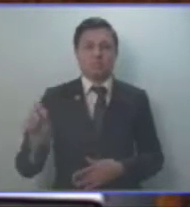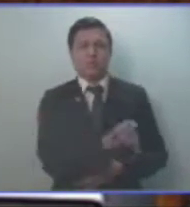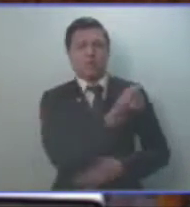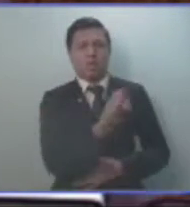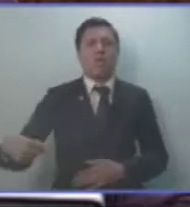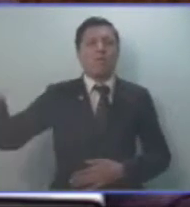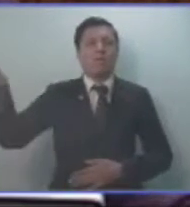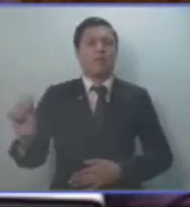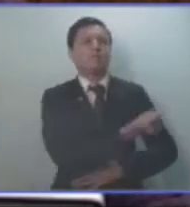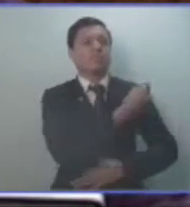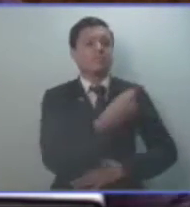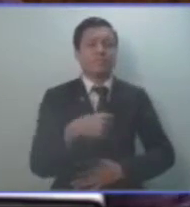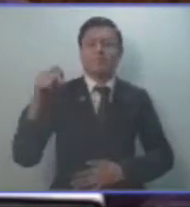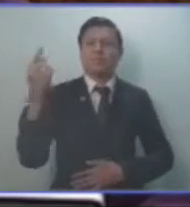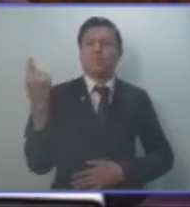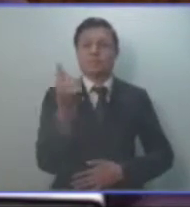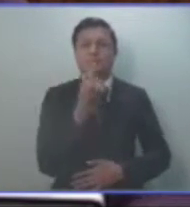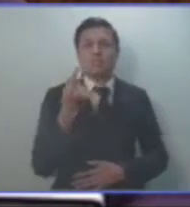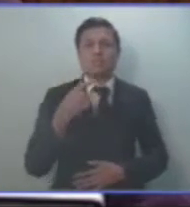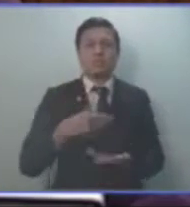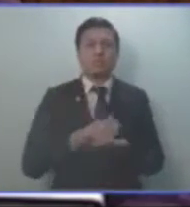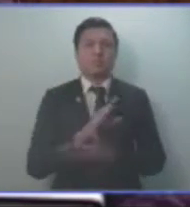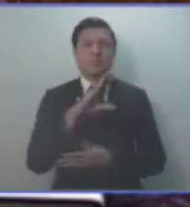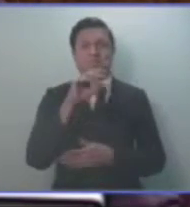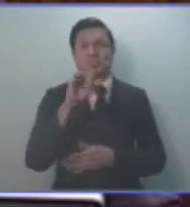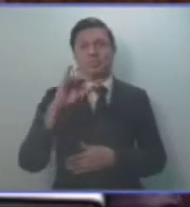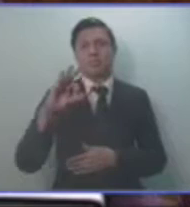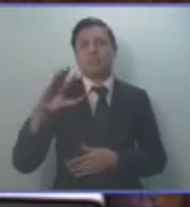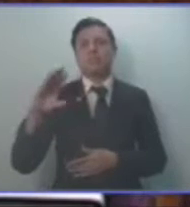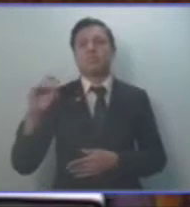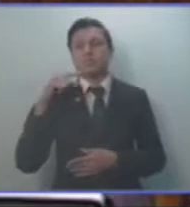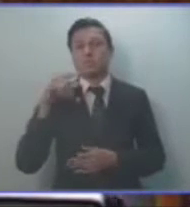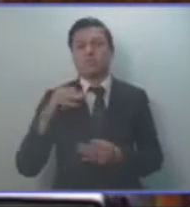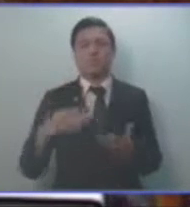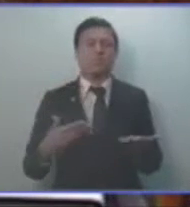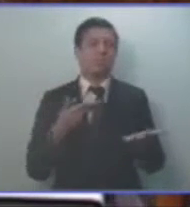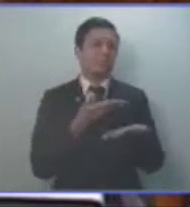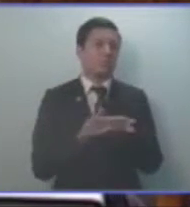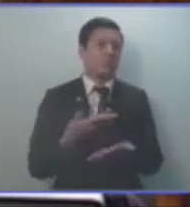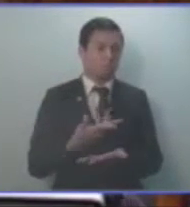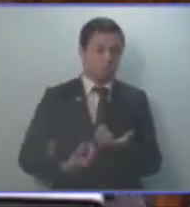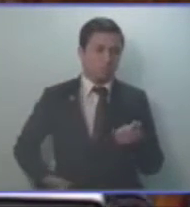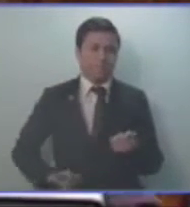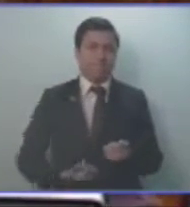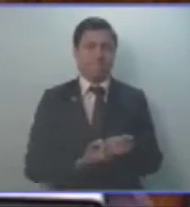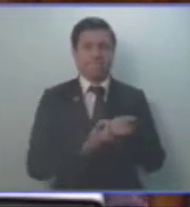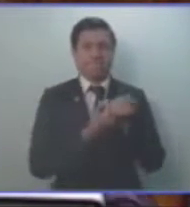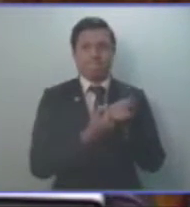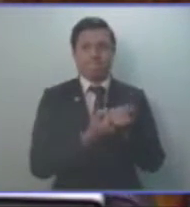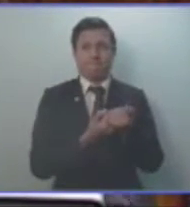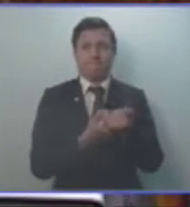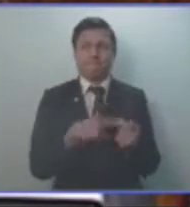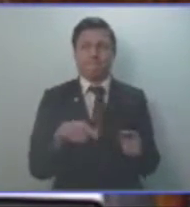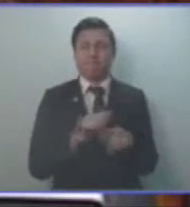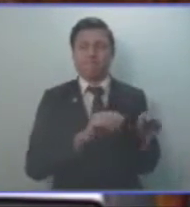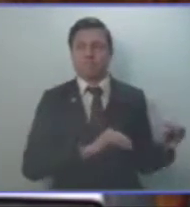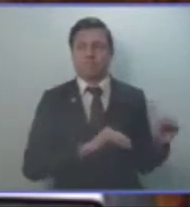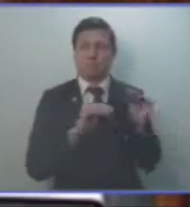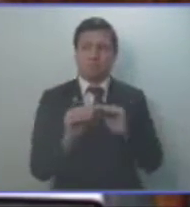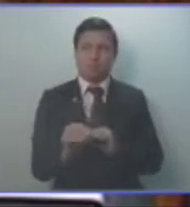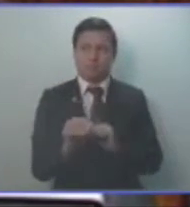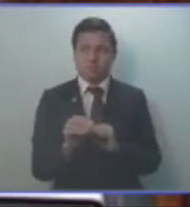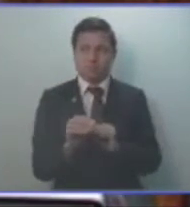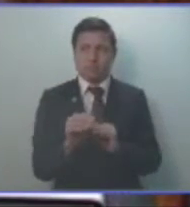importante en el cifco y en ese sentido pues estamos viviendo una semana de